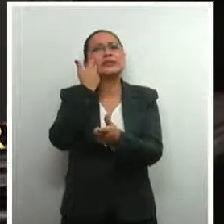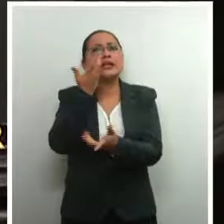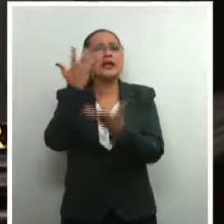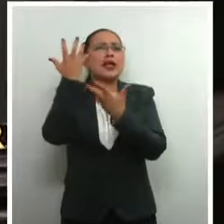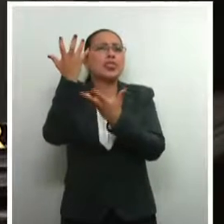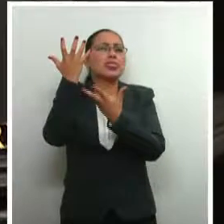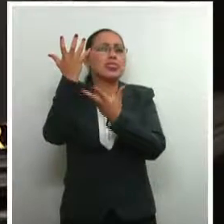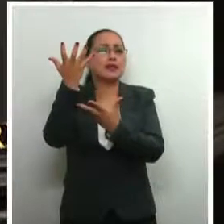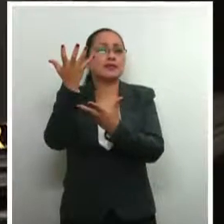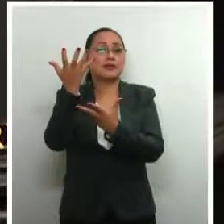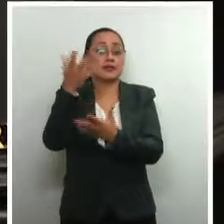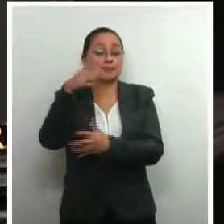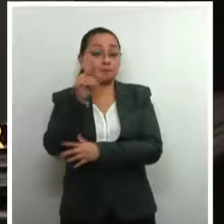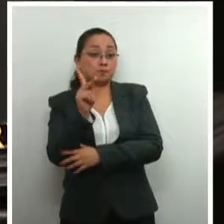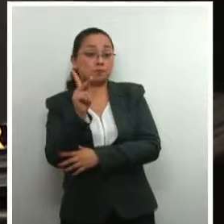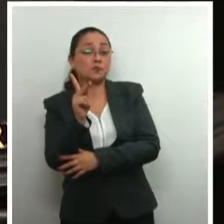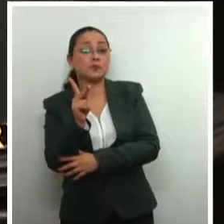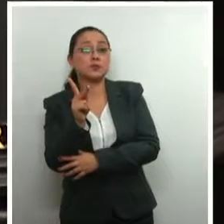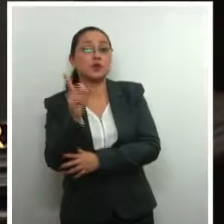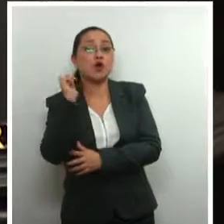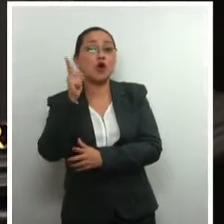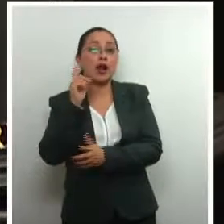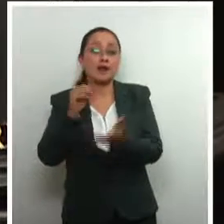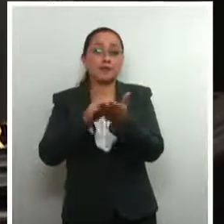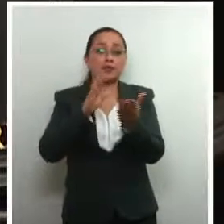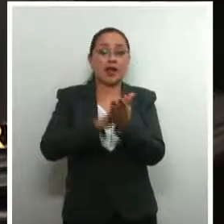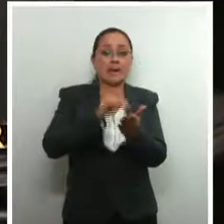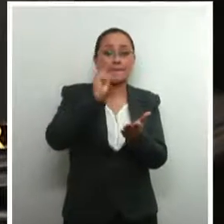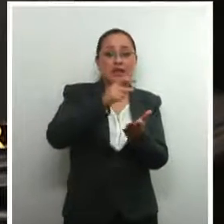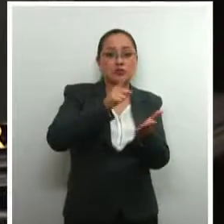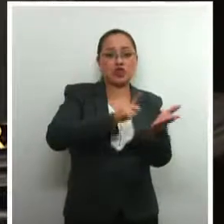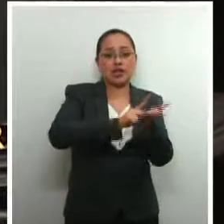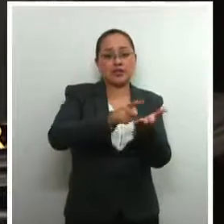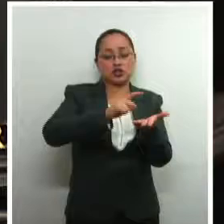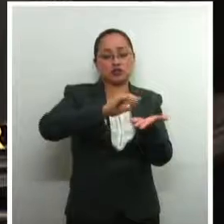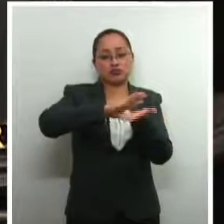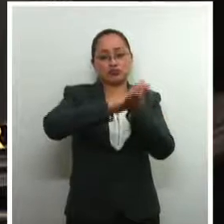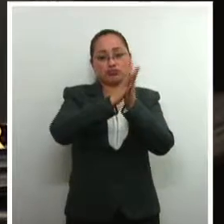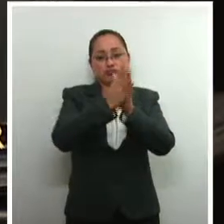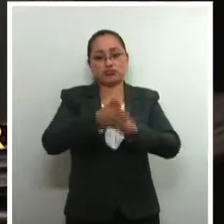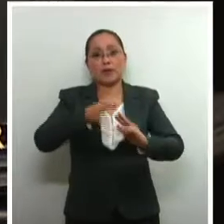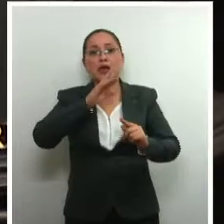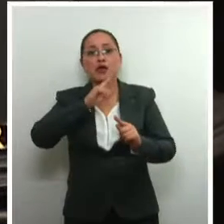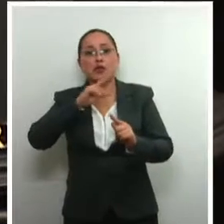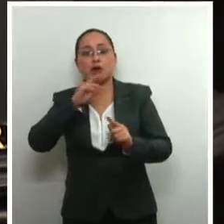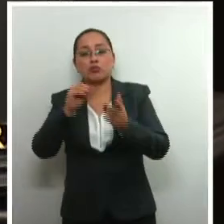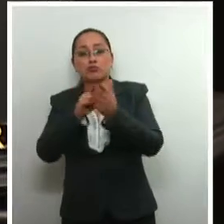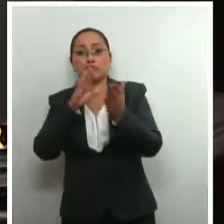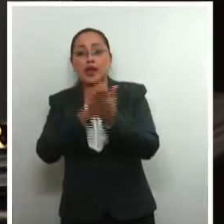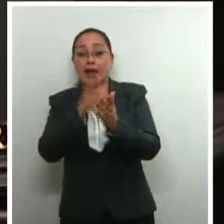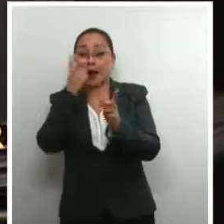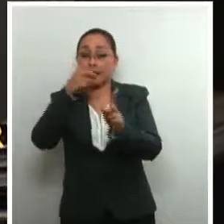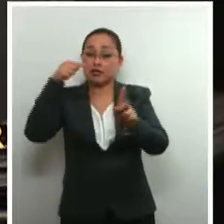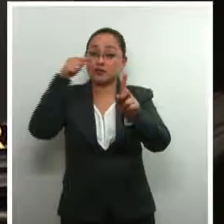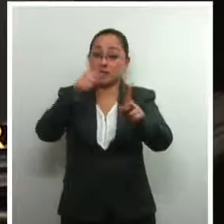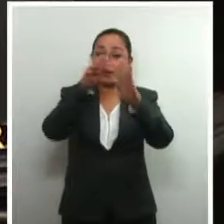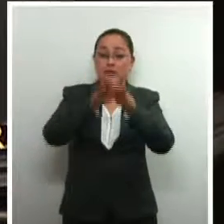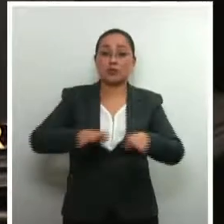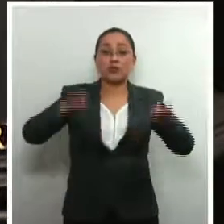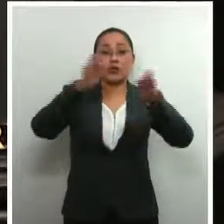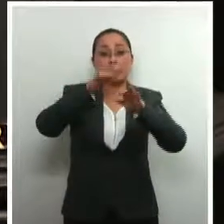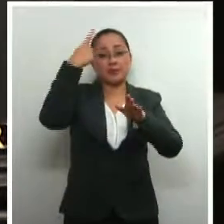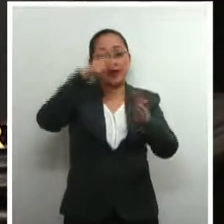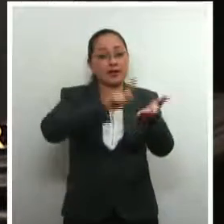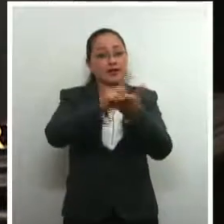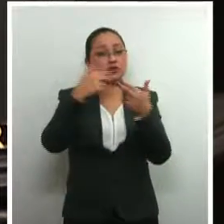y esperamos que con el principio de progresividad que ha sido aceptado aquí como uno de los principios centrales de los